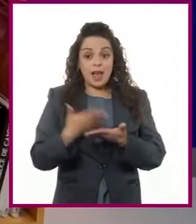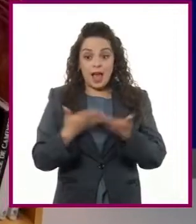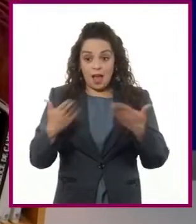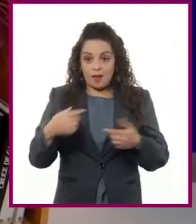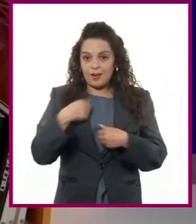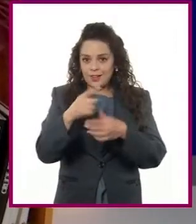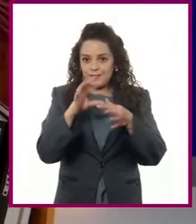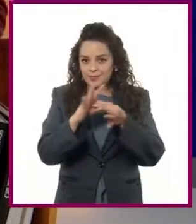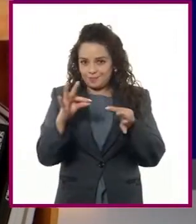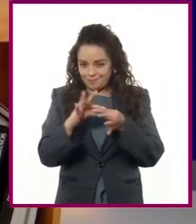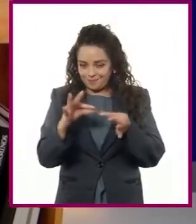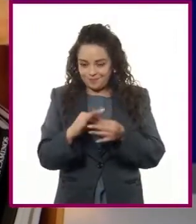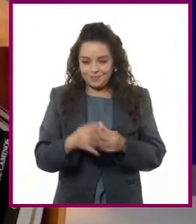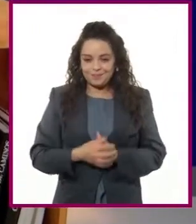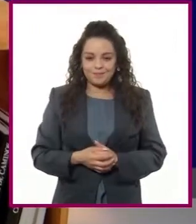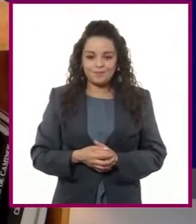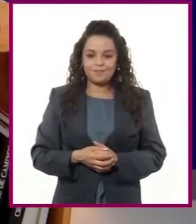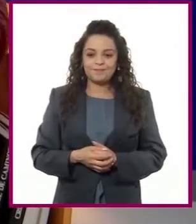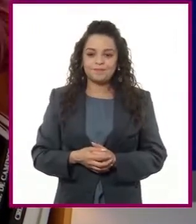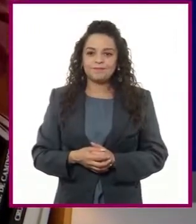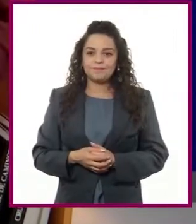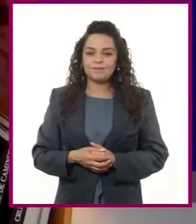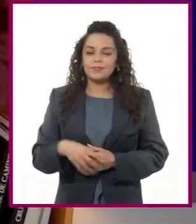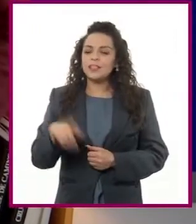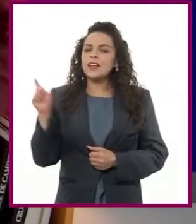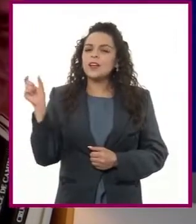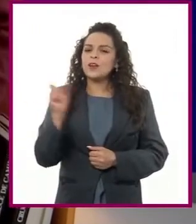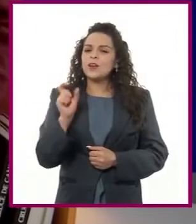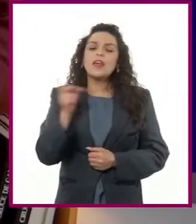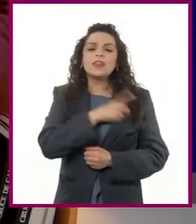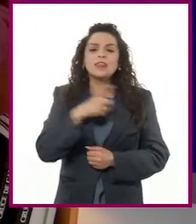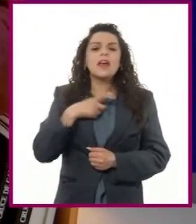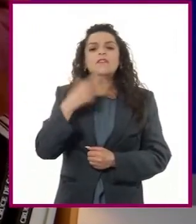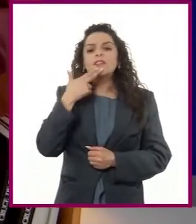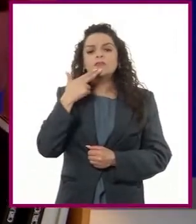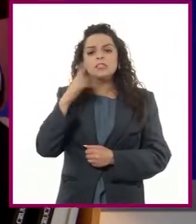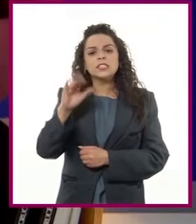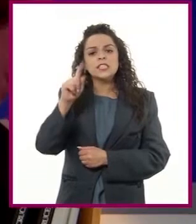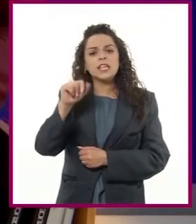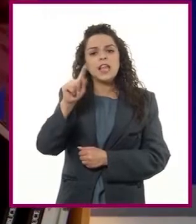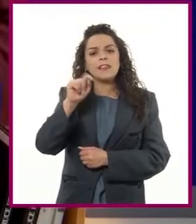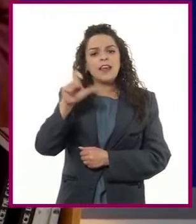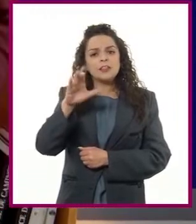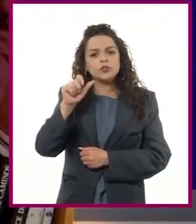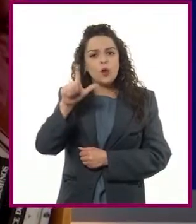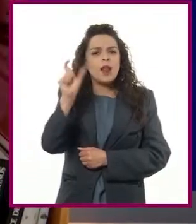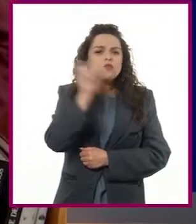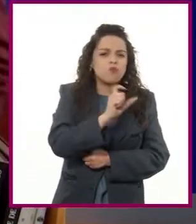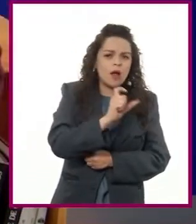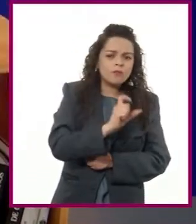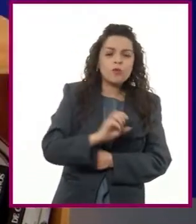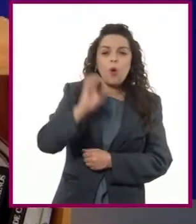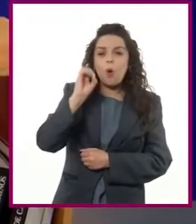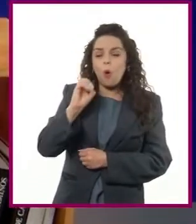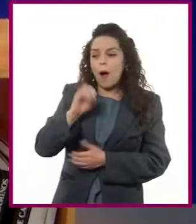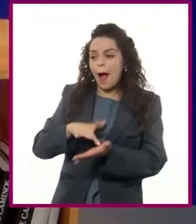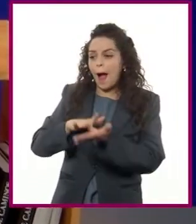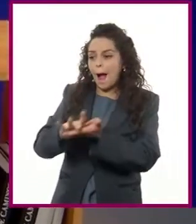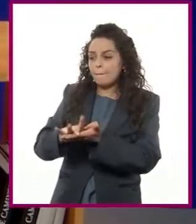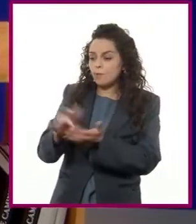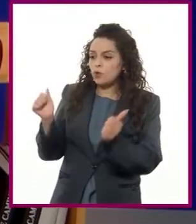este misterio. ¿Cuándo debemos usar una cita textual y cuándo es preferible apoyarnos en una